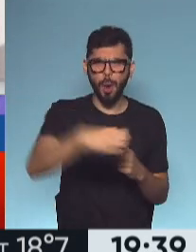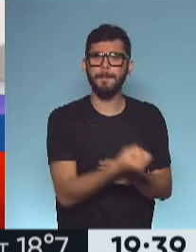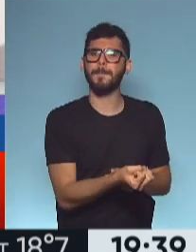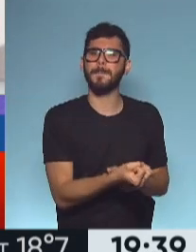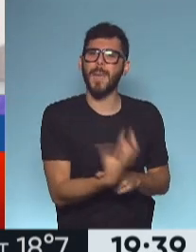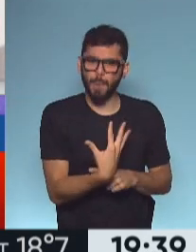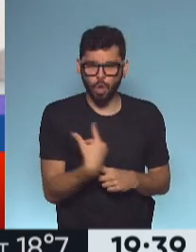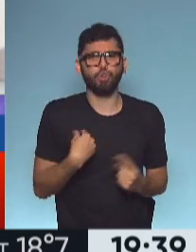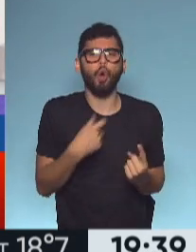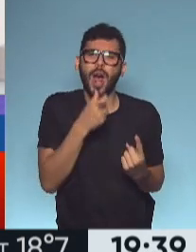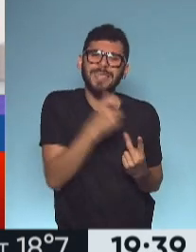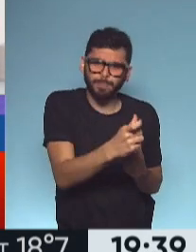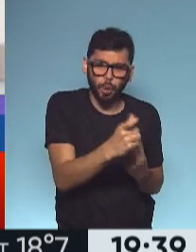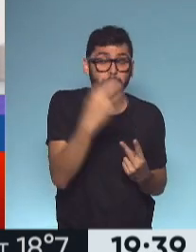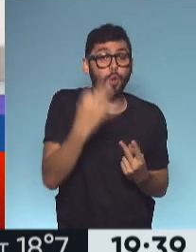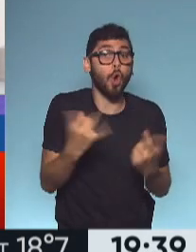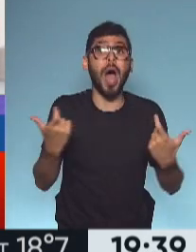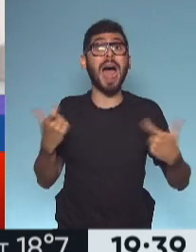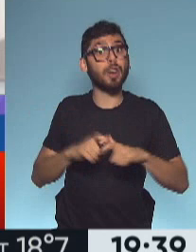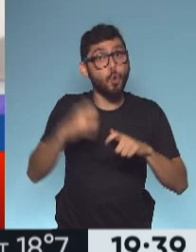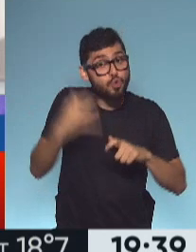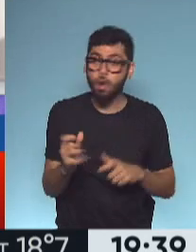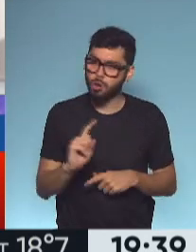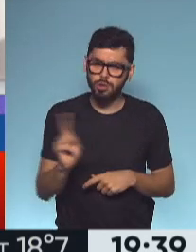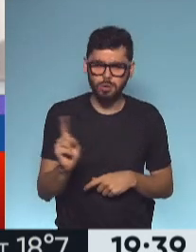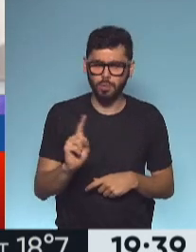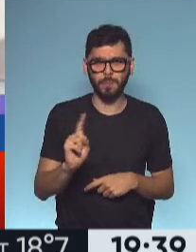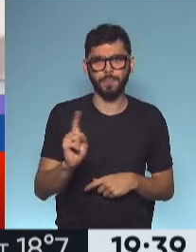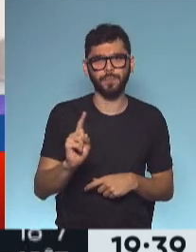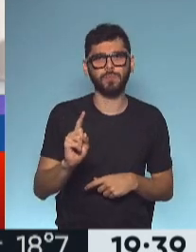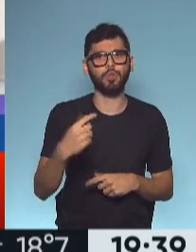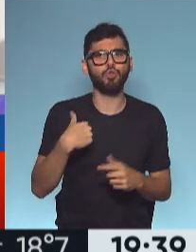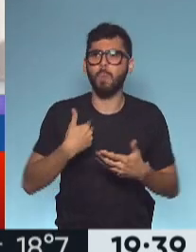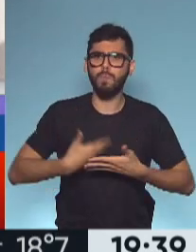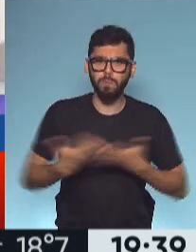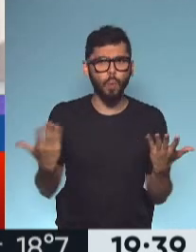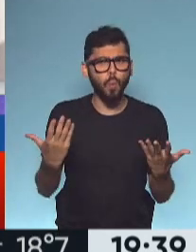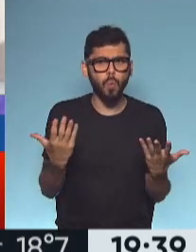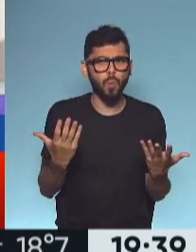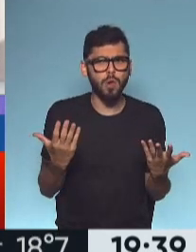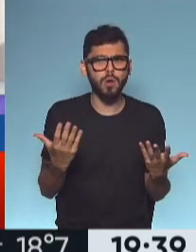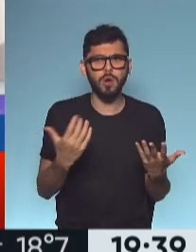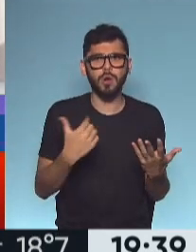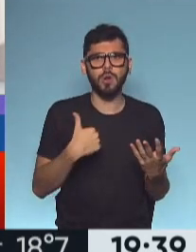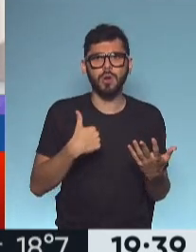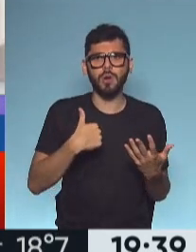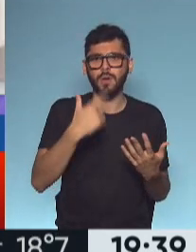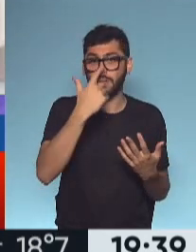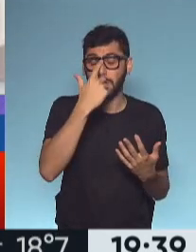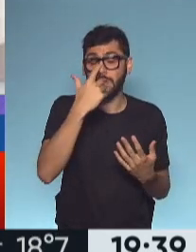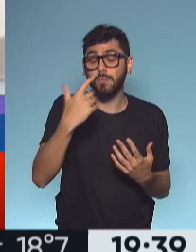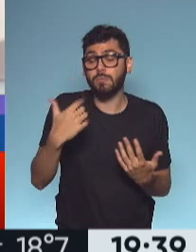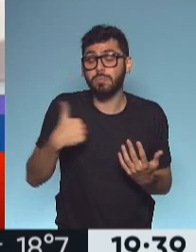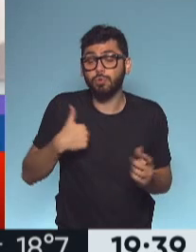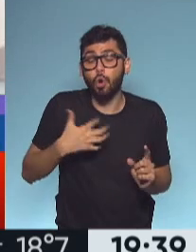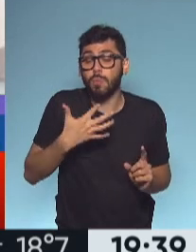le he respondido, no hemos tenido una reunión todavía. Yo lo he planteado públicamente, para mí es absolutamente incomprensible